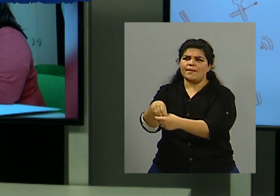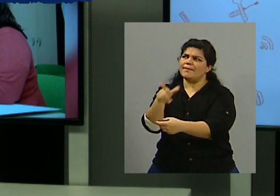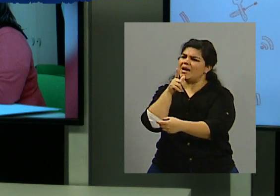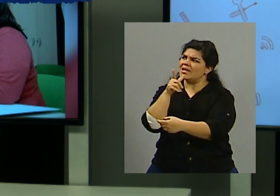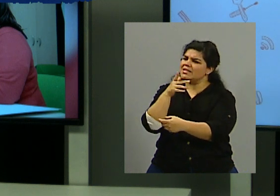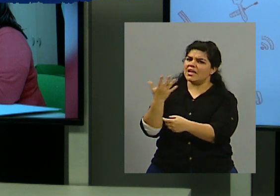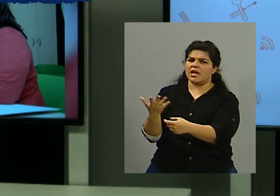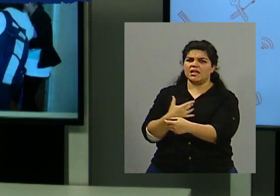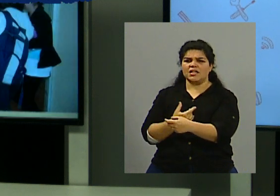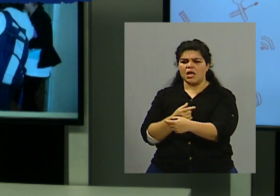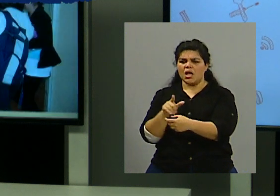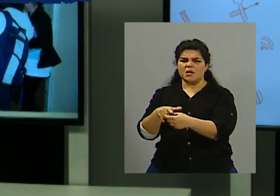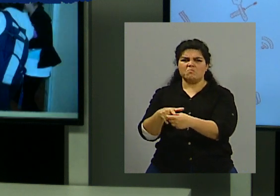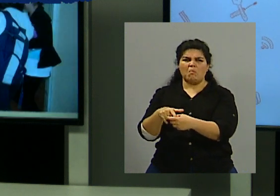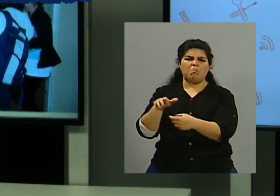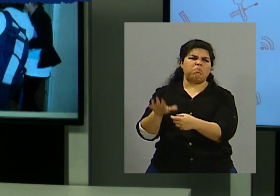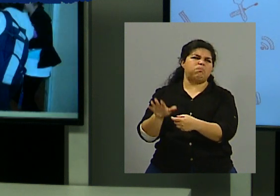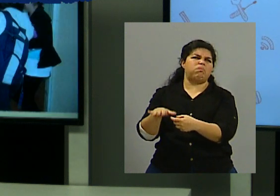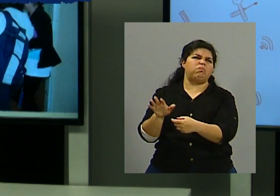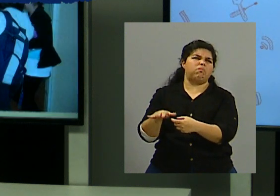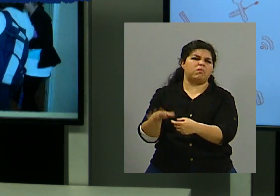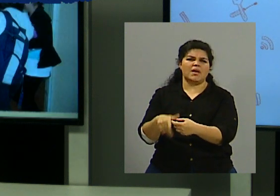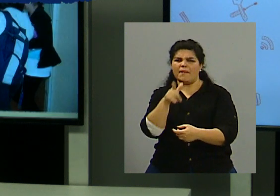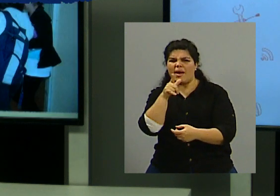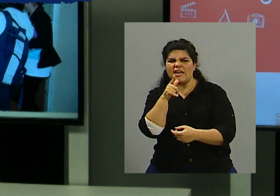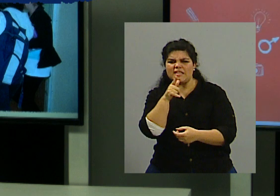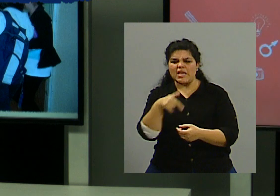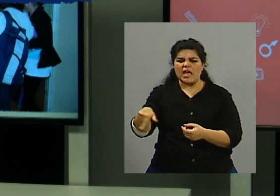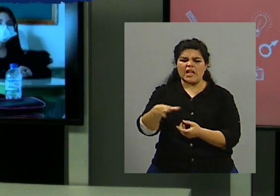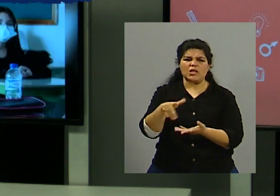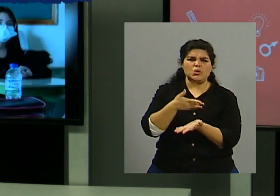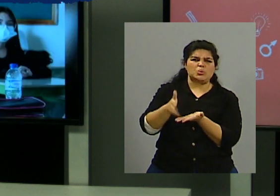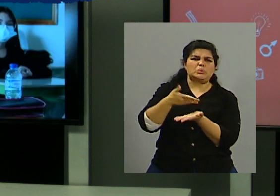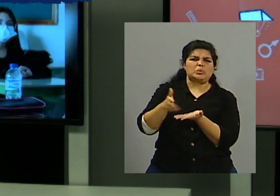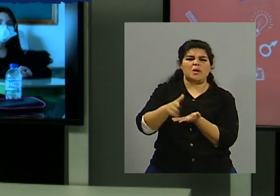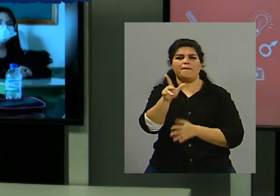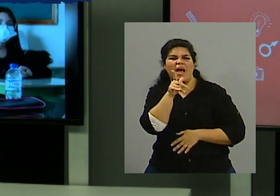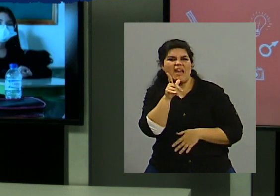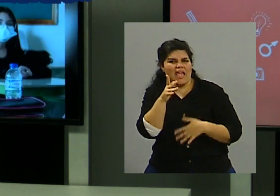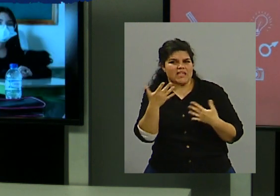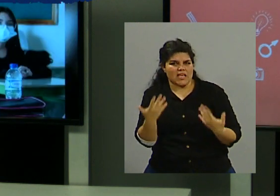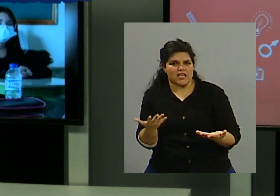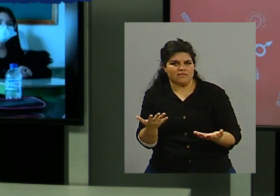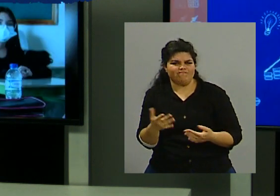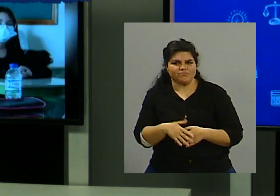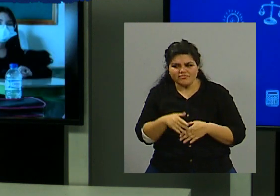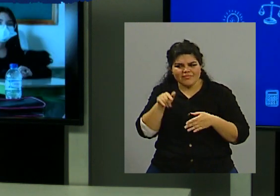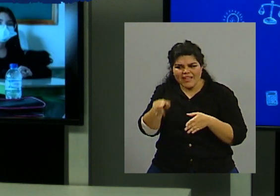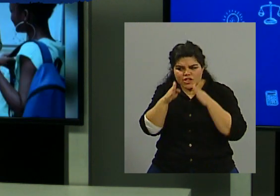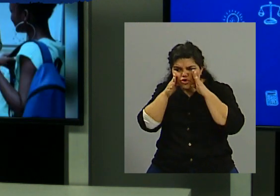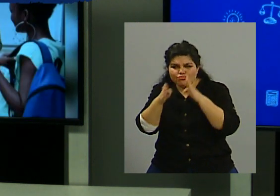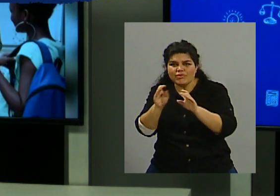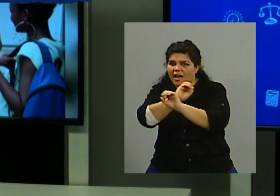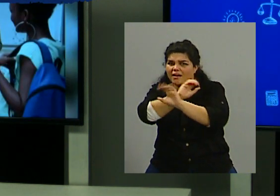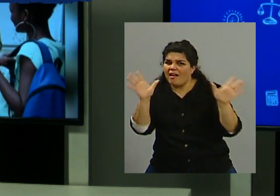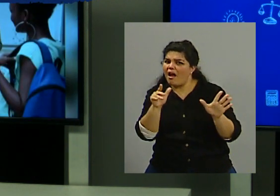no sé, menos importante o O que menos... puede ser segregado. exacto, y Ujú. me parece que sobre eso hay que trabajar Bien.